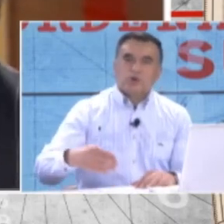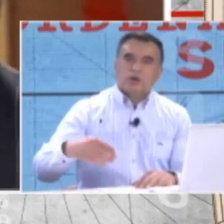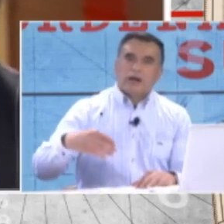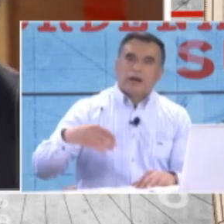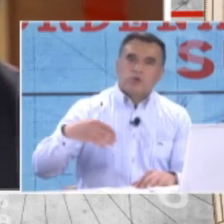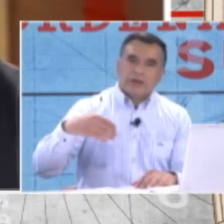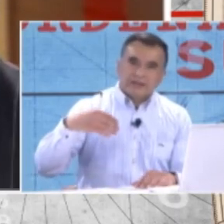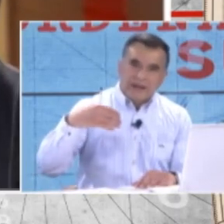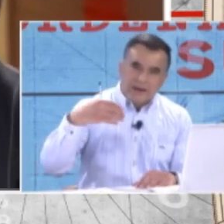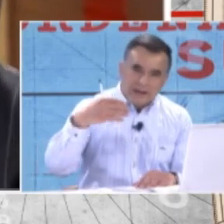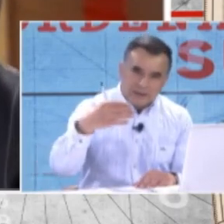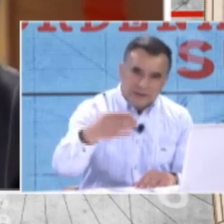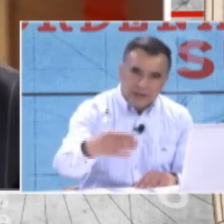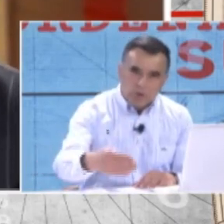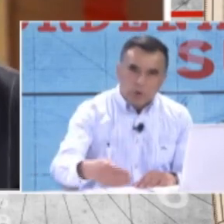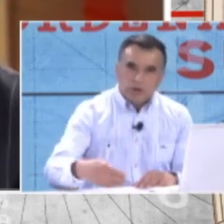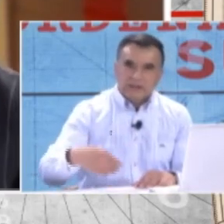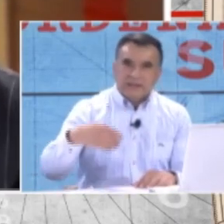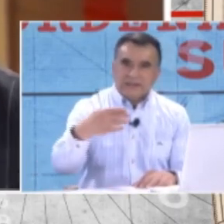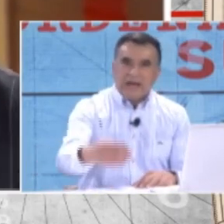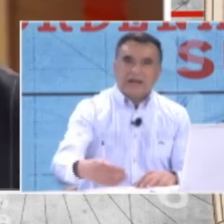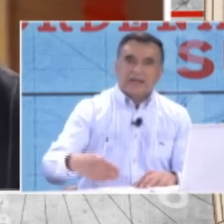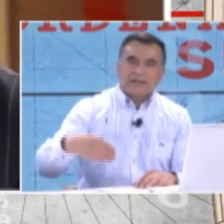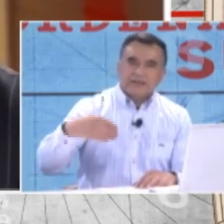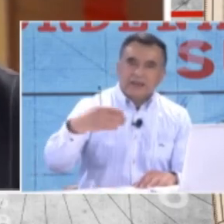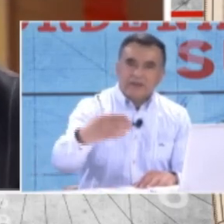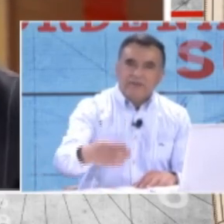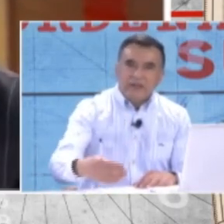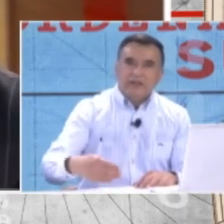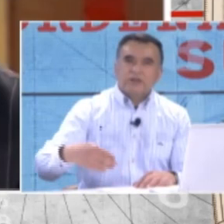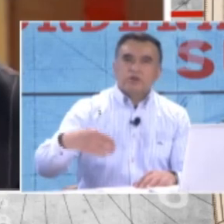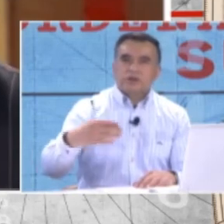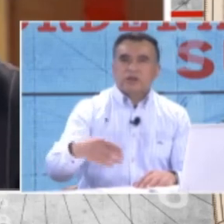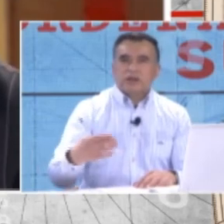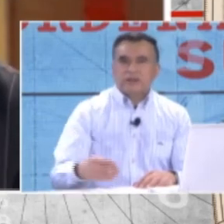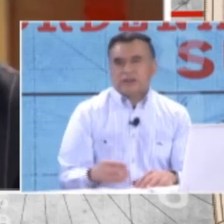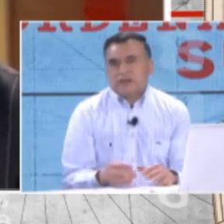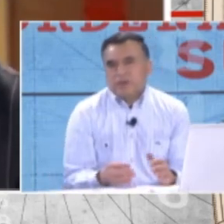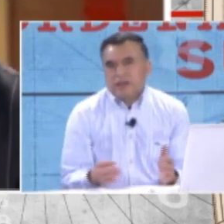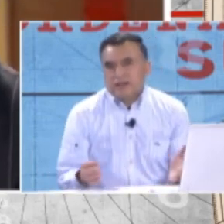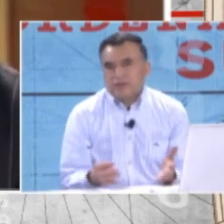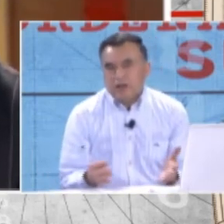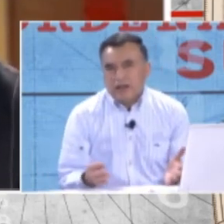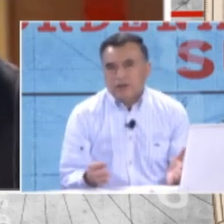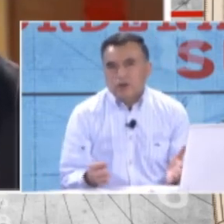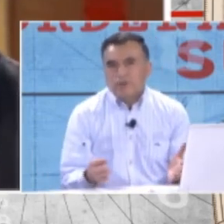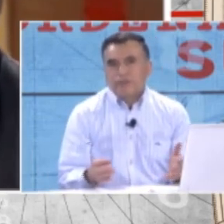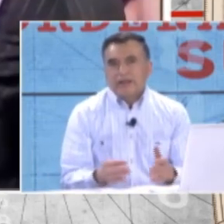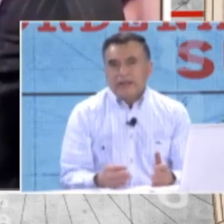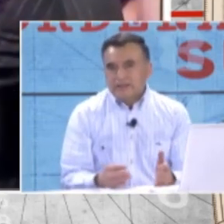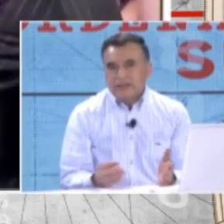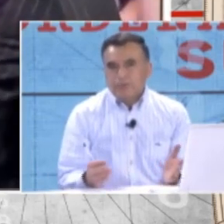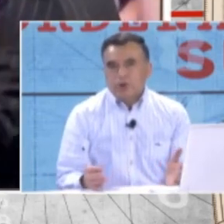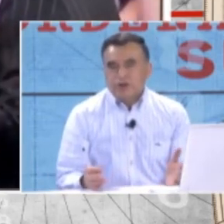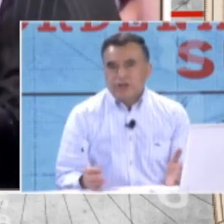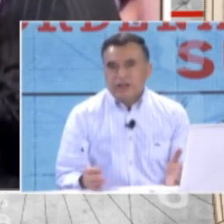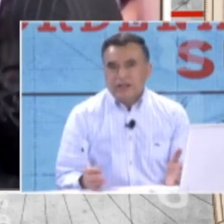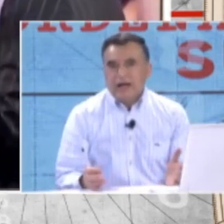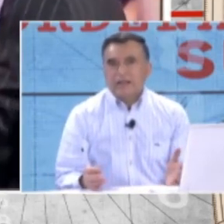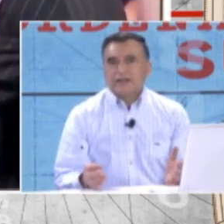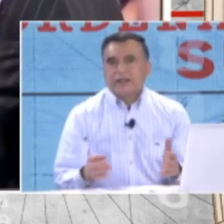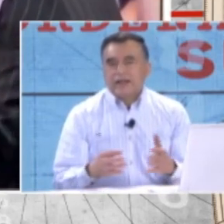asimilando, aunque sea a través de cuotas de sangre, de sacrificio, etcétera, etcétera, terminan asimilando este tipo